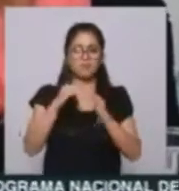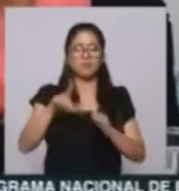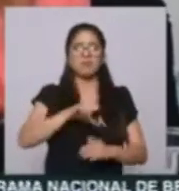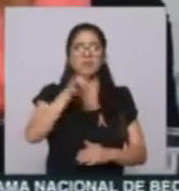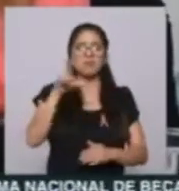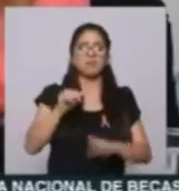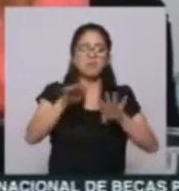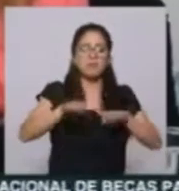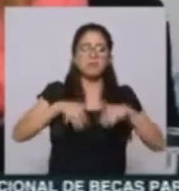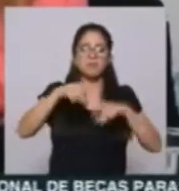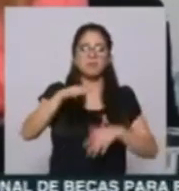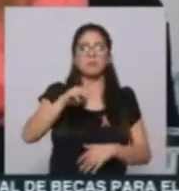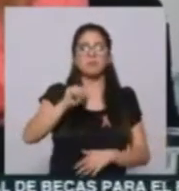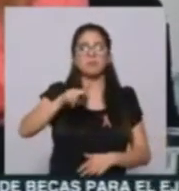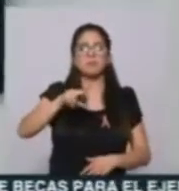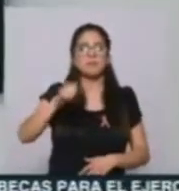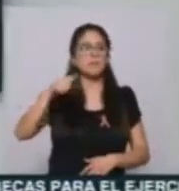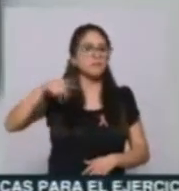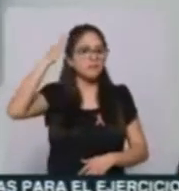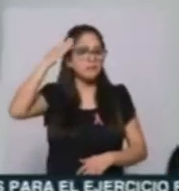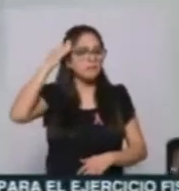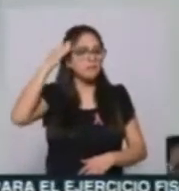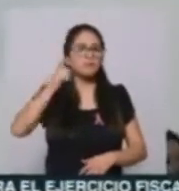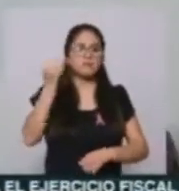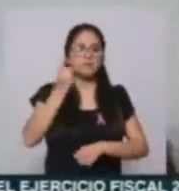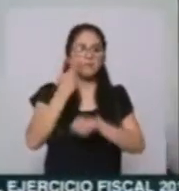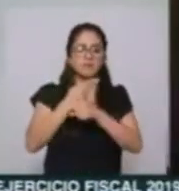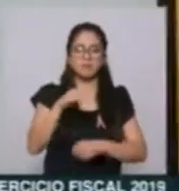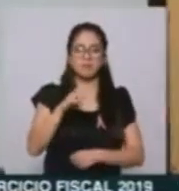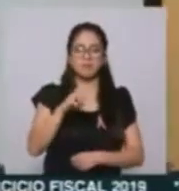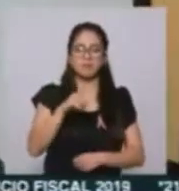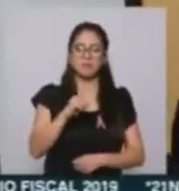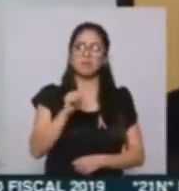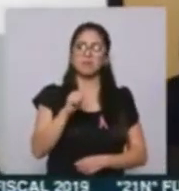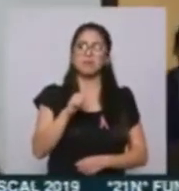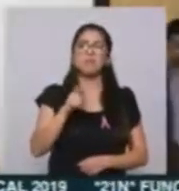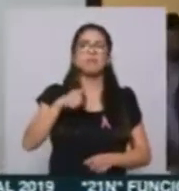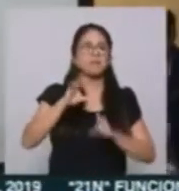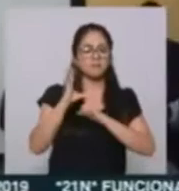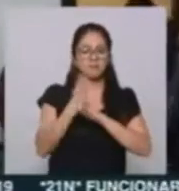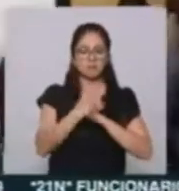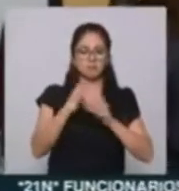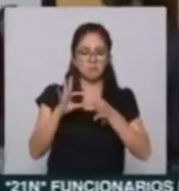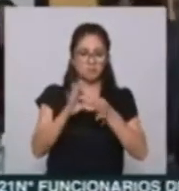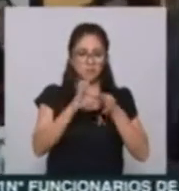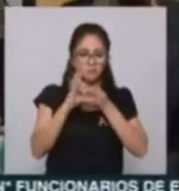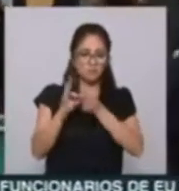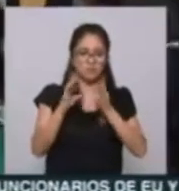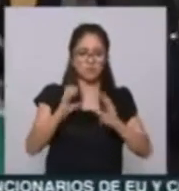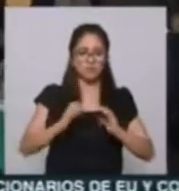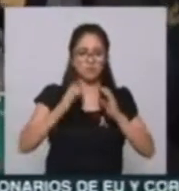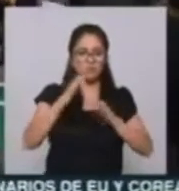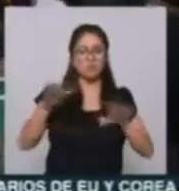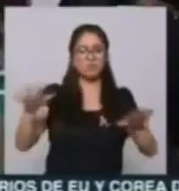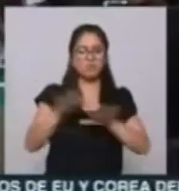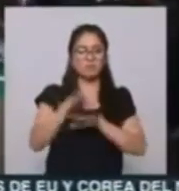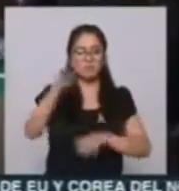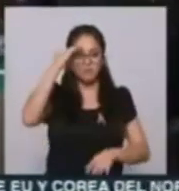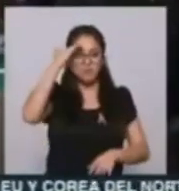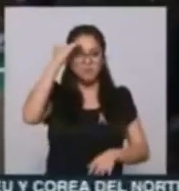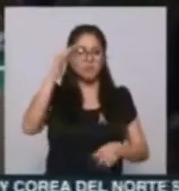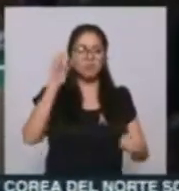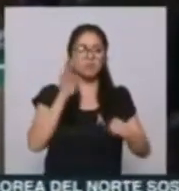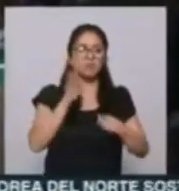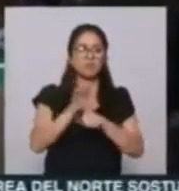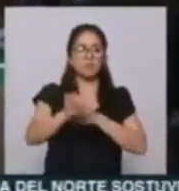Marina Robles García, titular de la Secretaría del Medio Ambiente, quien dijo ante las Comisiones Unidas de Preservación del Medio Ambiente, Cambio Climático, Protección Ecológica